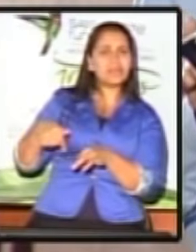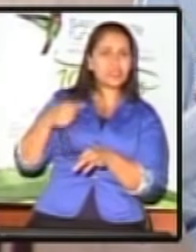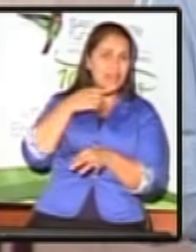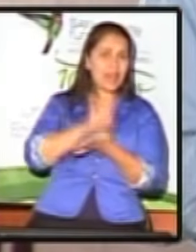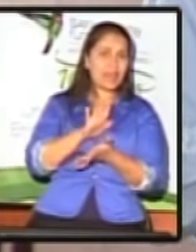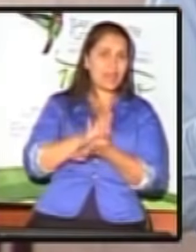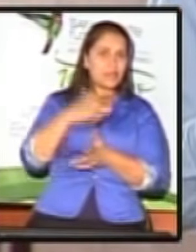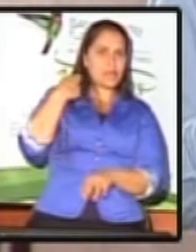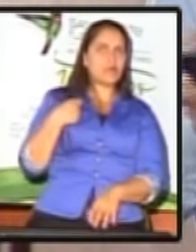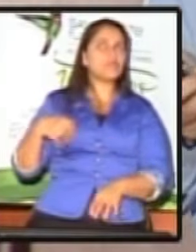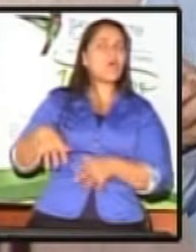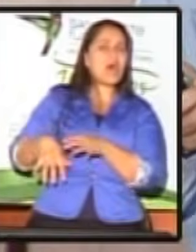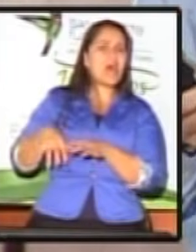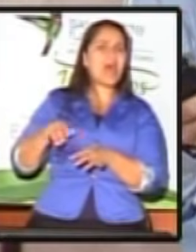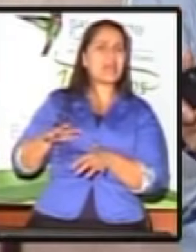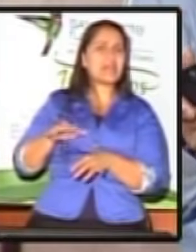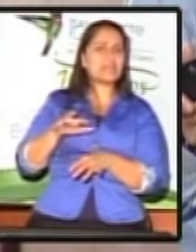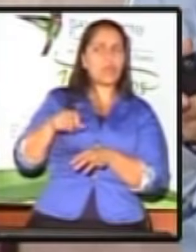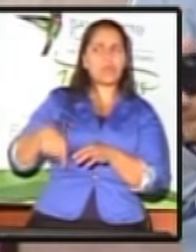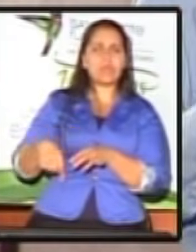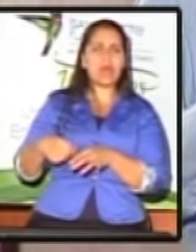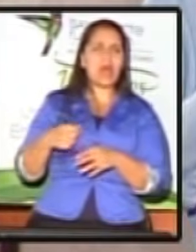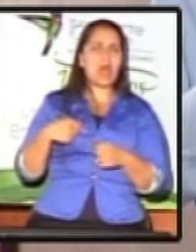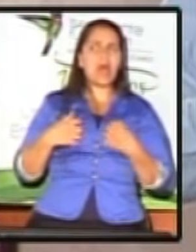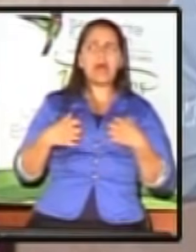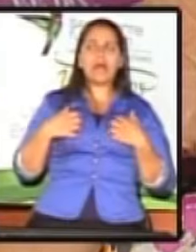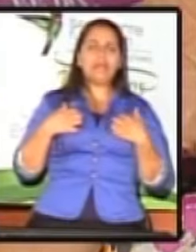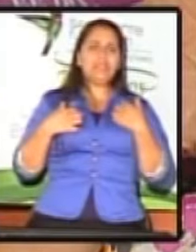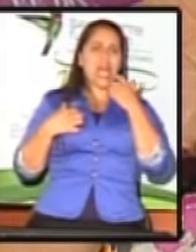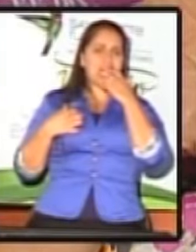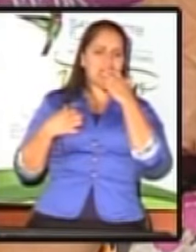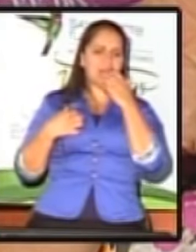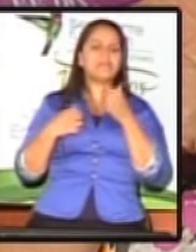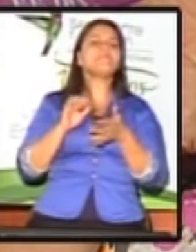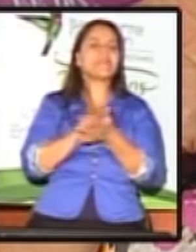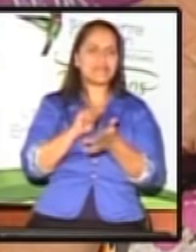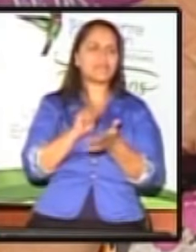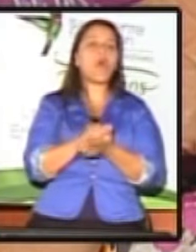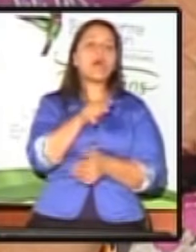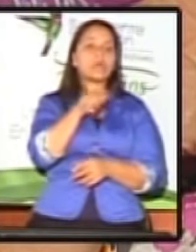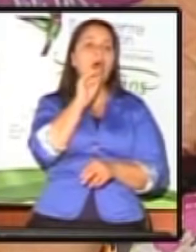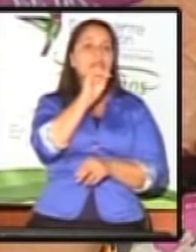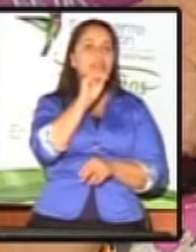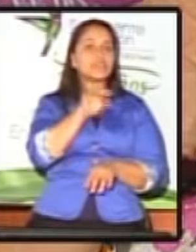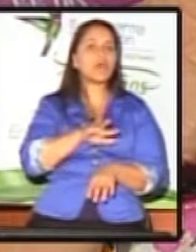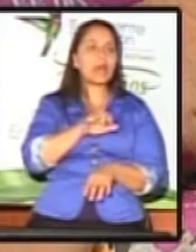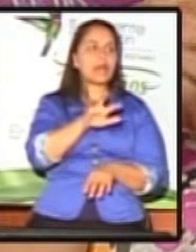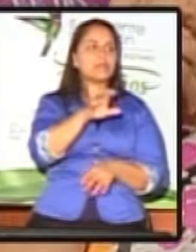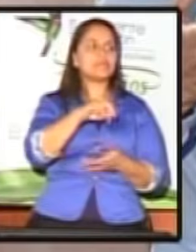tranquilos. Cuando le decimos tiene un cáncer, probablemente sienten que tienen un animal dentro,